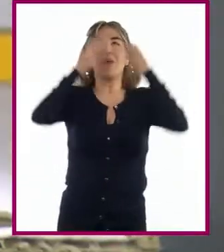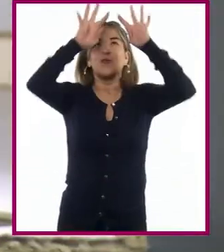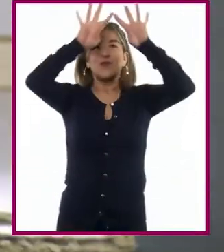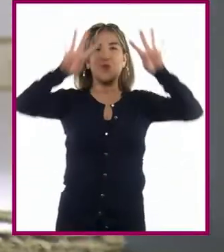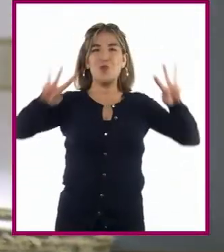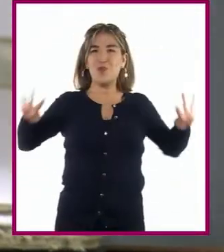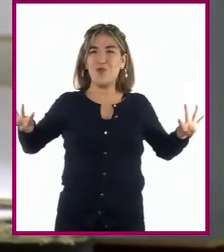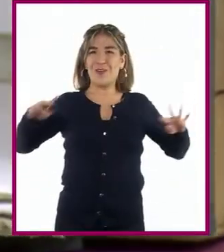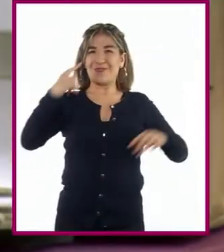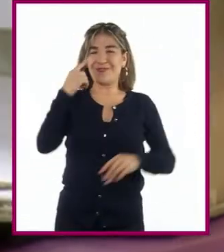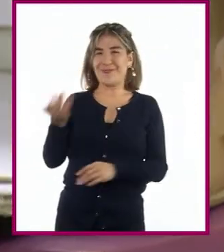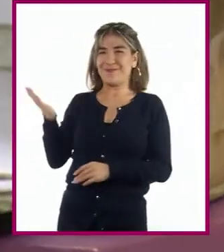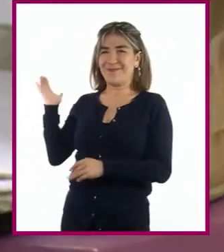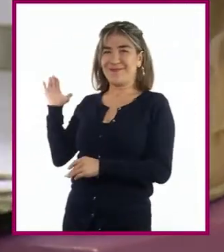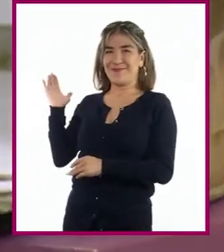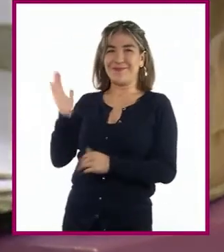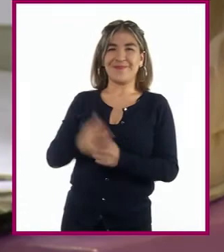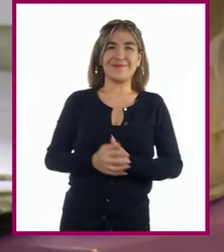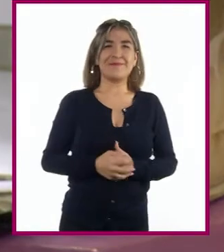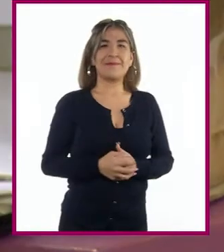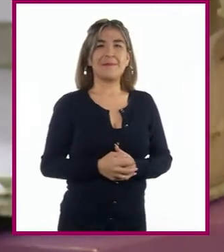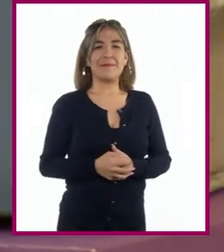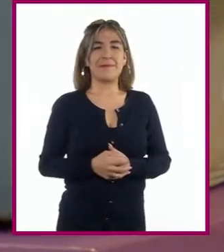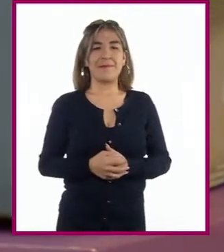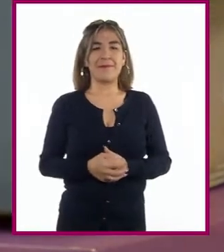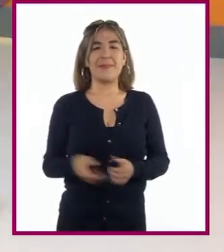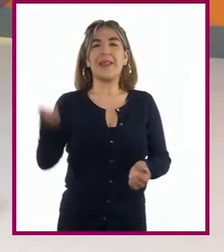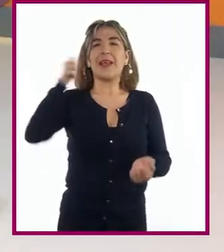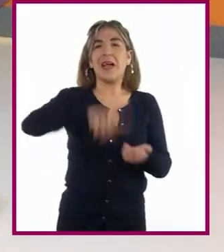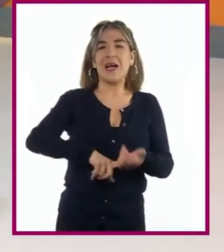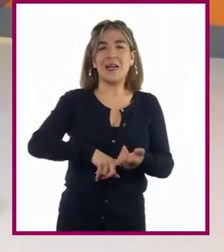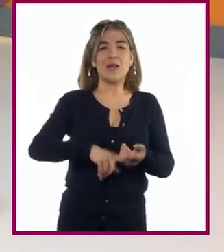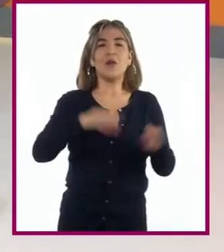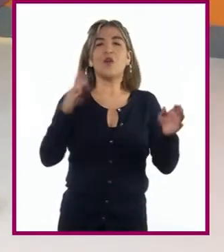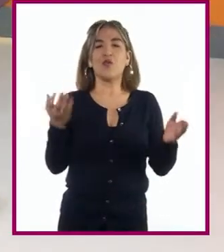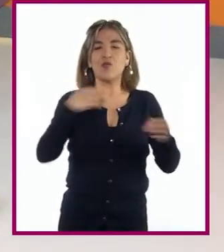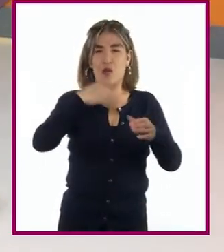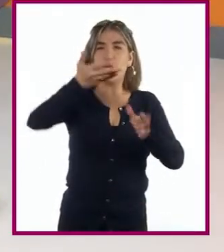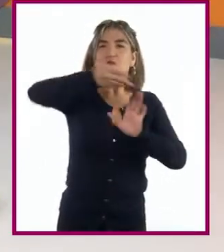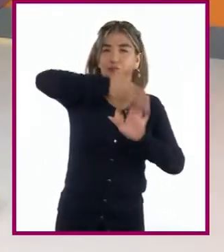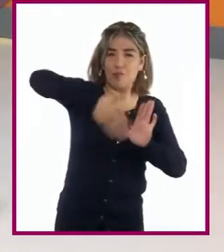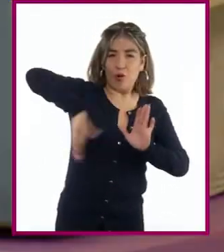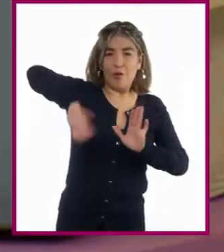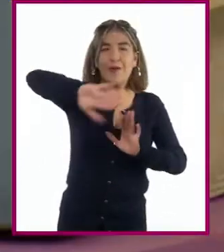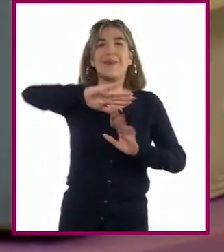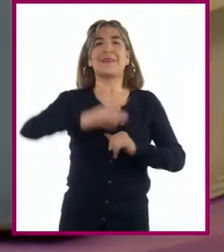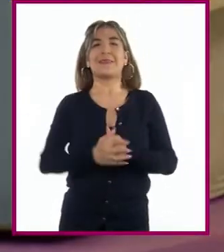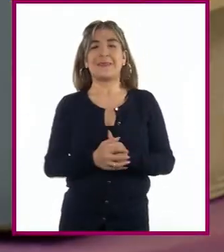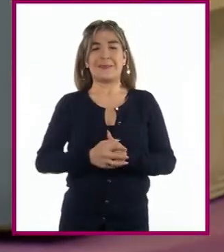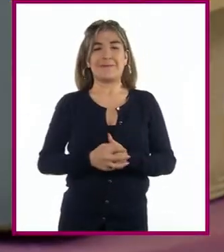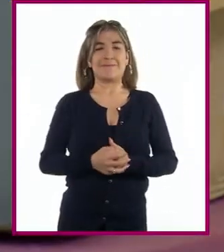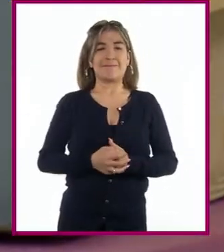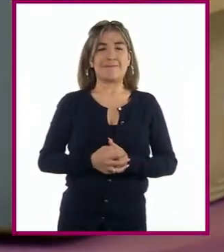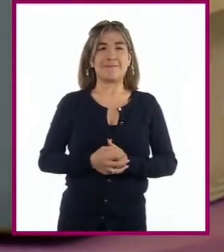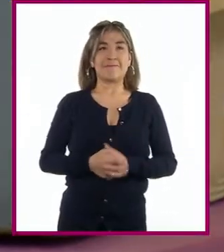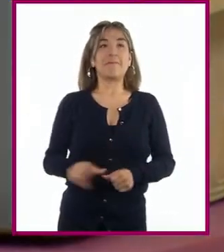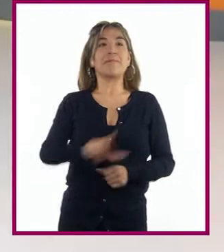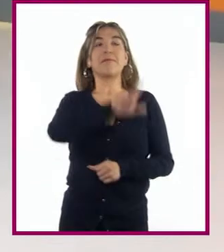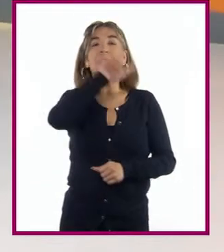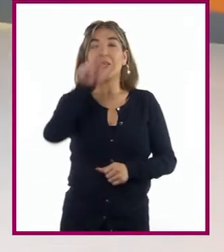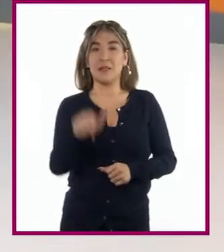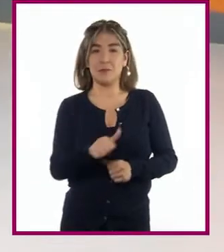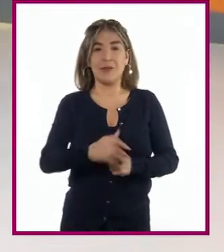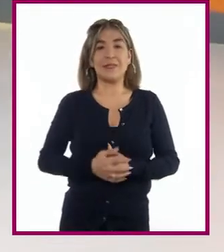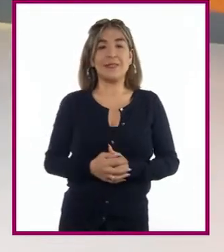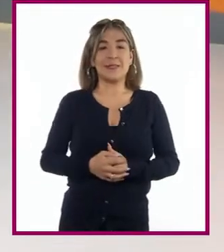justamente como aquí en el foro, ¿no? Semicircular, y aquí lo puse, lo forré y le puse. Después, fíjate,